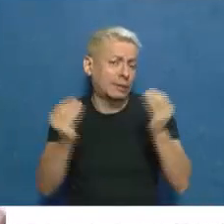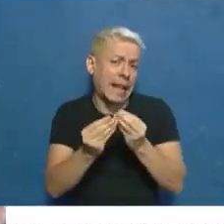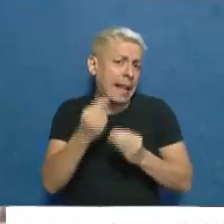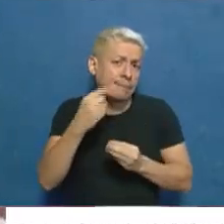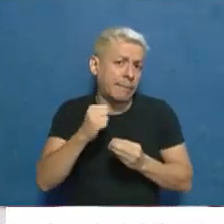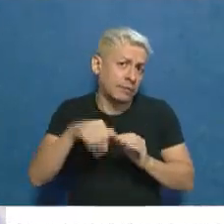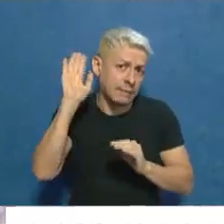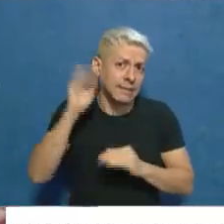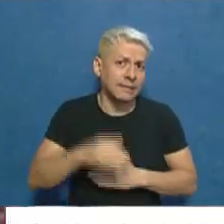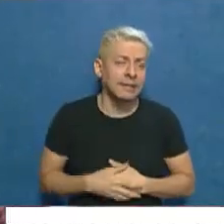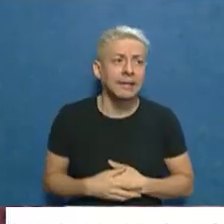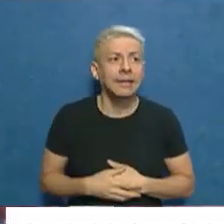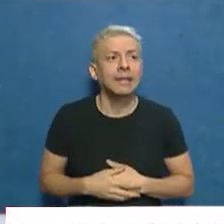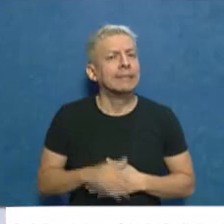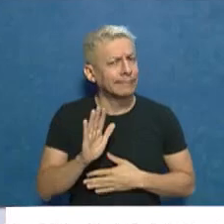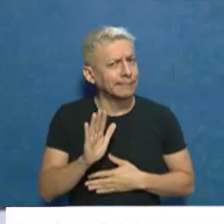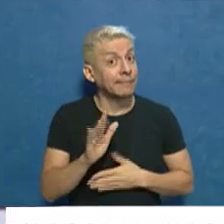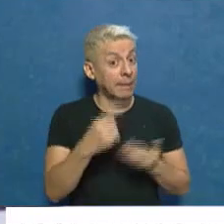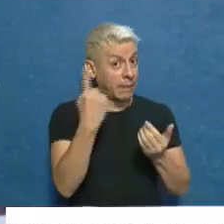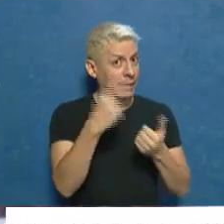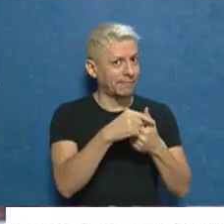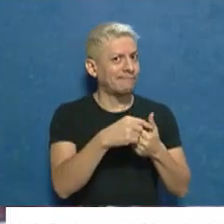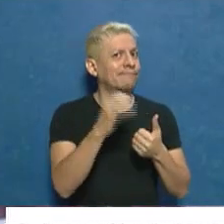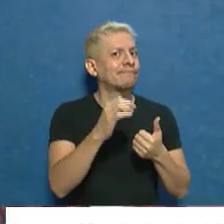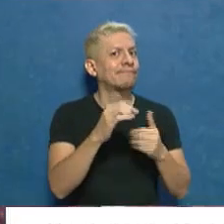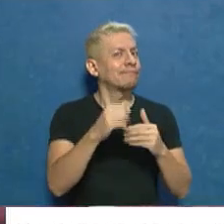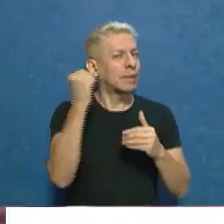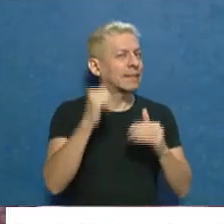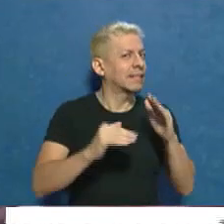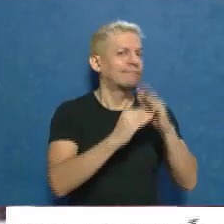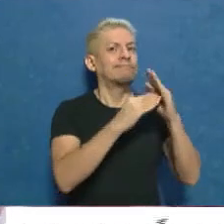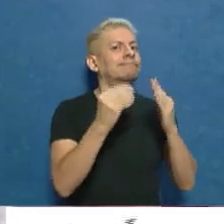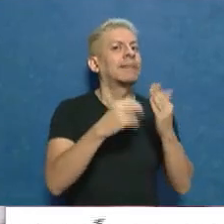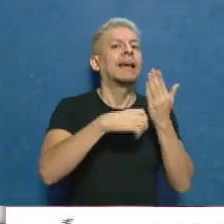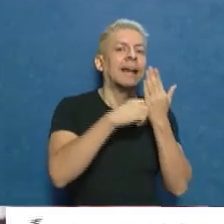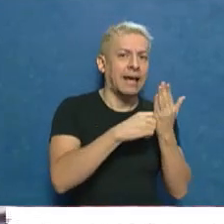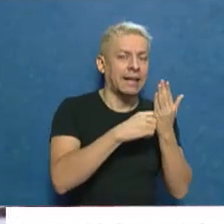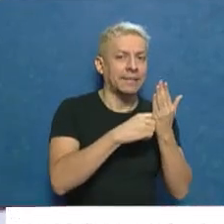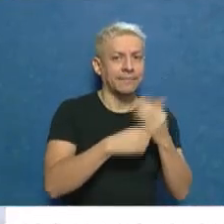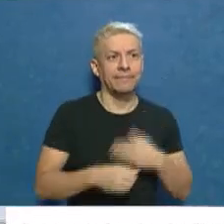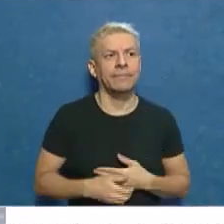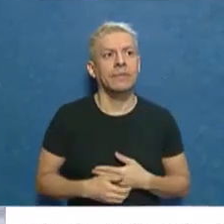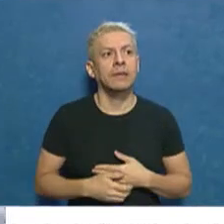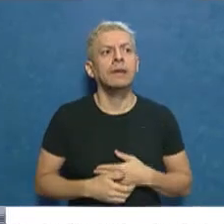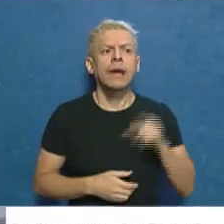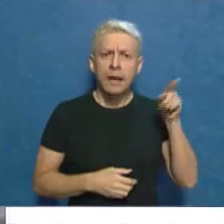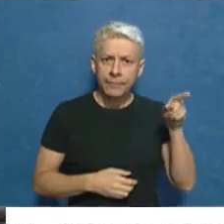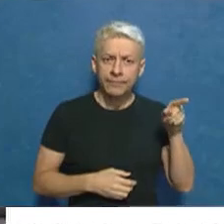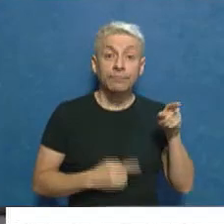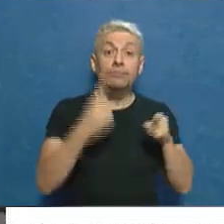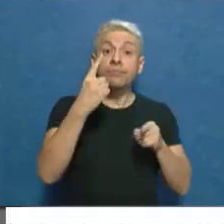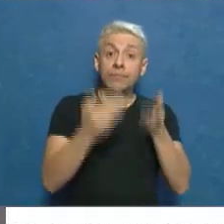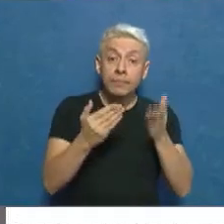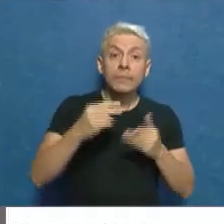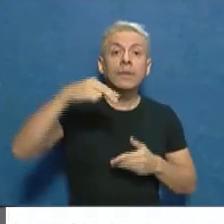bien, vamos a lo práctico. Ya tenemos el ingrediente principal para este plato típico argentino, las milanesas. Acá tenemos un kilo